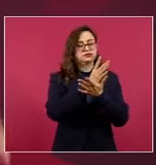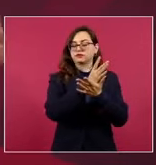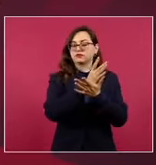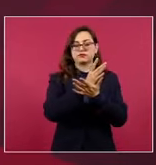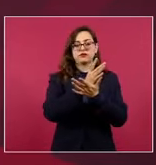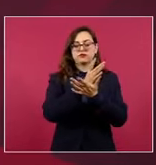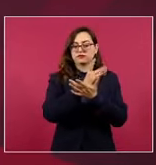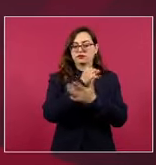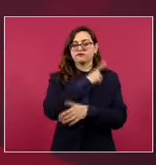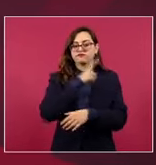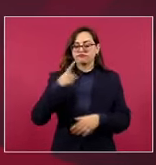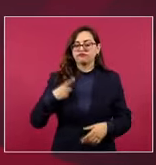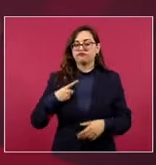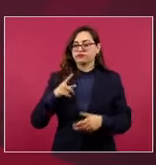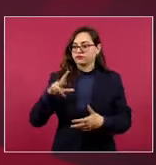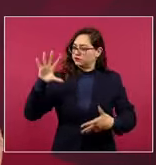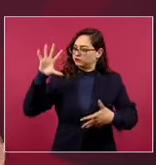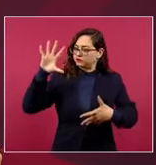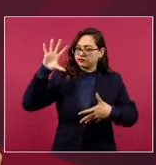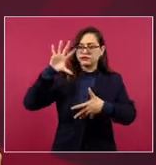sino que pensemos